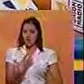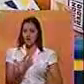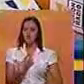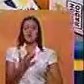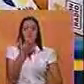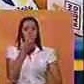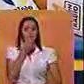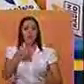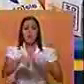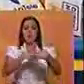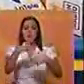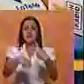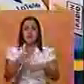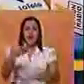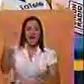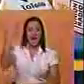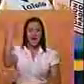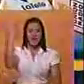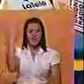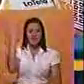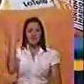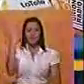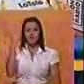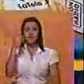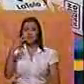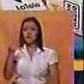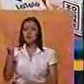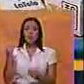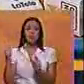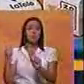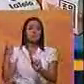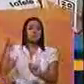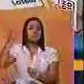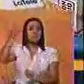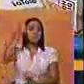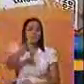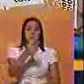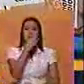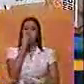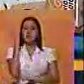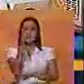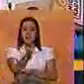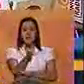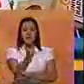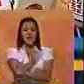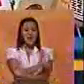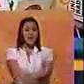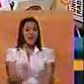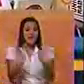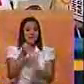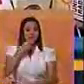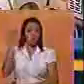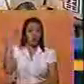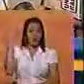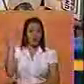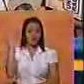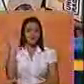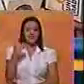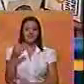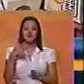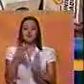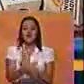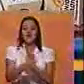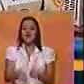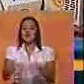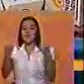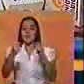Los procesos electorales anteriores, durante muchísimo tiempo aquí no hubo sanción para las violaciones